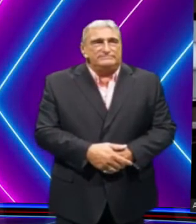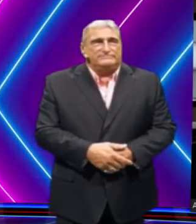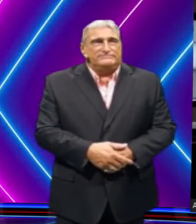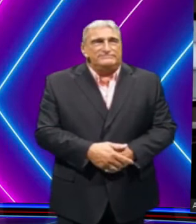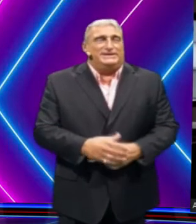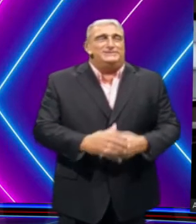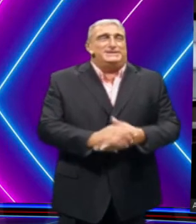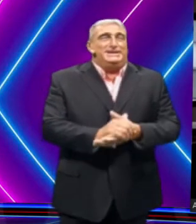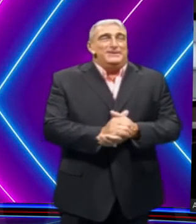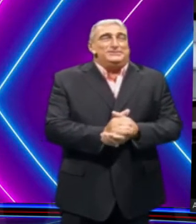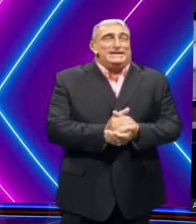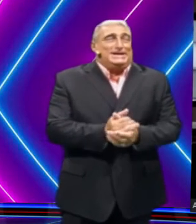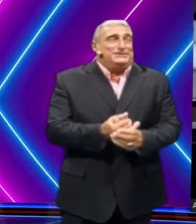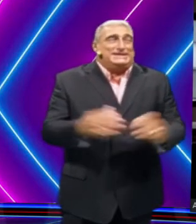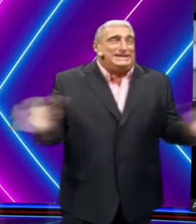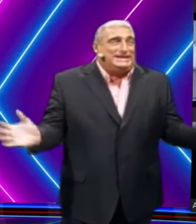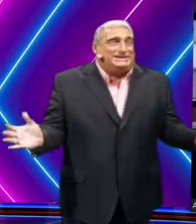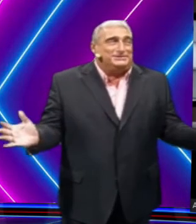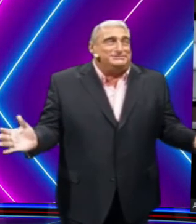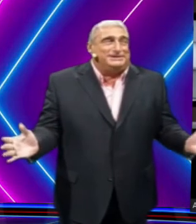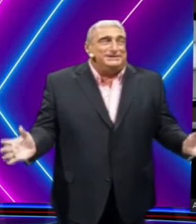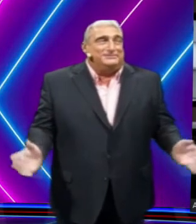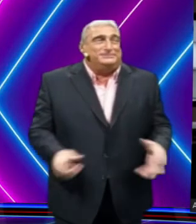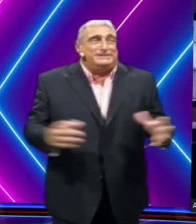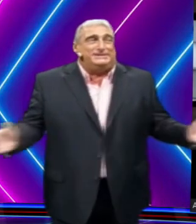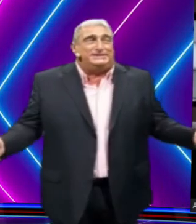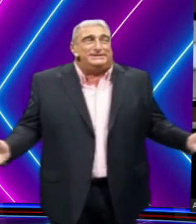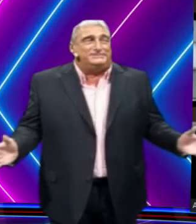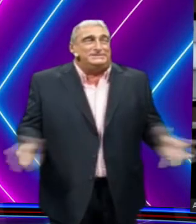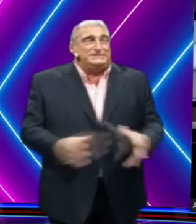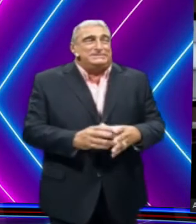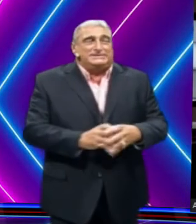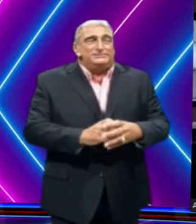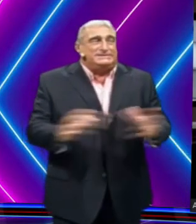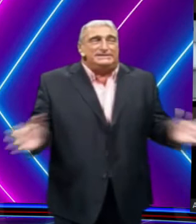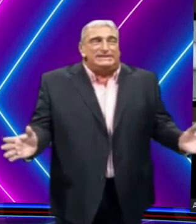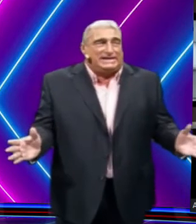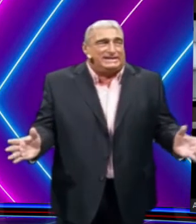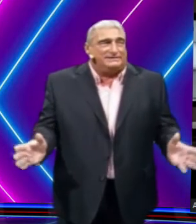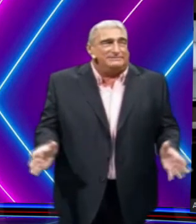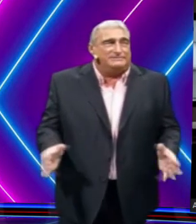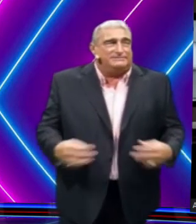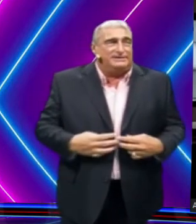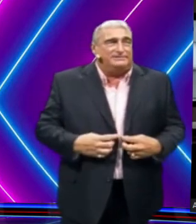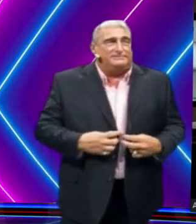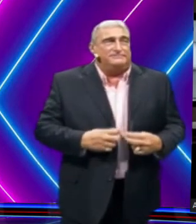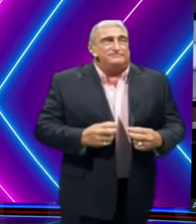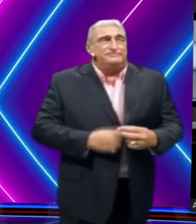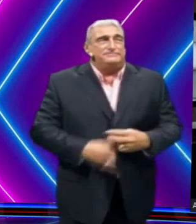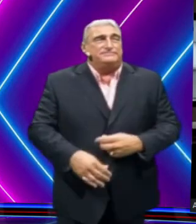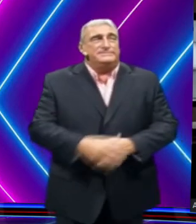que suene? Usted haga lo que quiera, Antonio. Usted tiene suficiente para hacer lo que se le dé la gana. Bien.